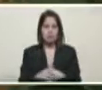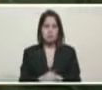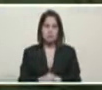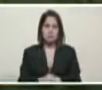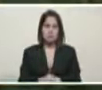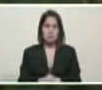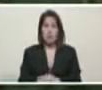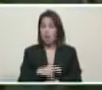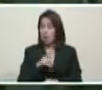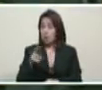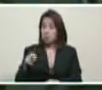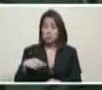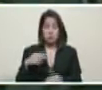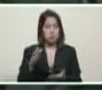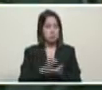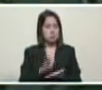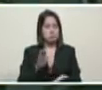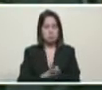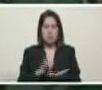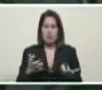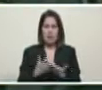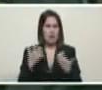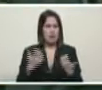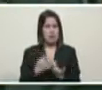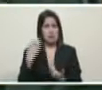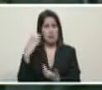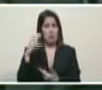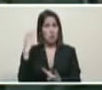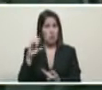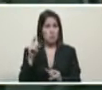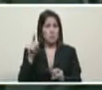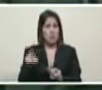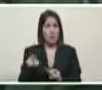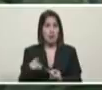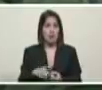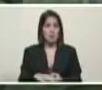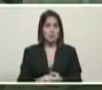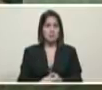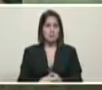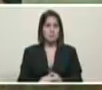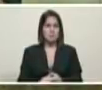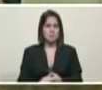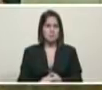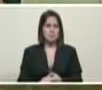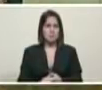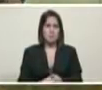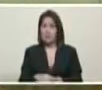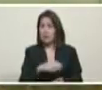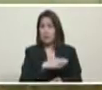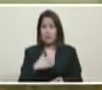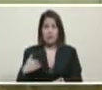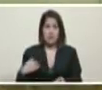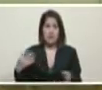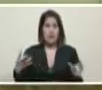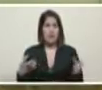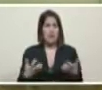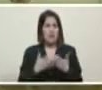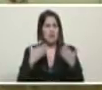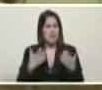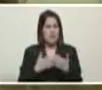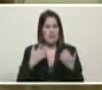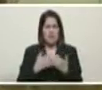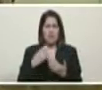Nosotros no tenemos nada que ver con la guerra de Colombia. Esa es la guerra de ellos. Y el que quiera hacer guerra en Colombia, que se vaya a